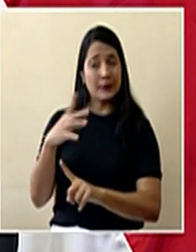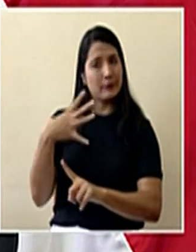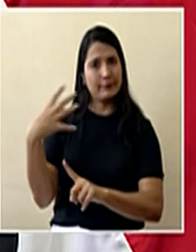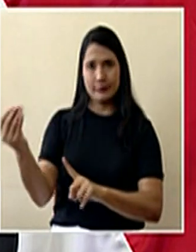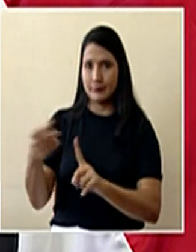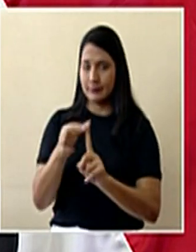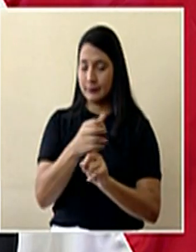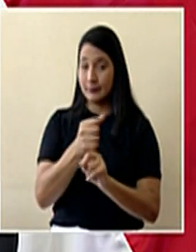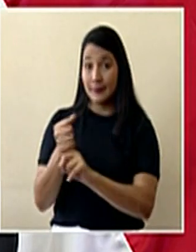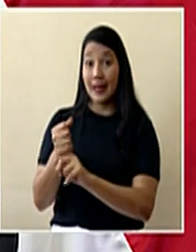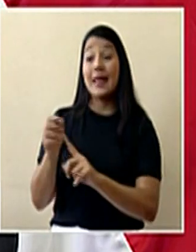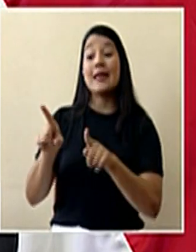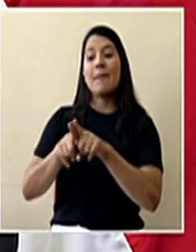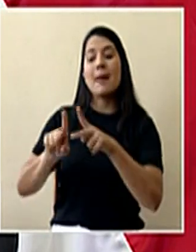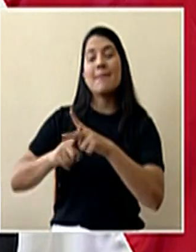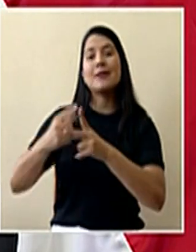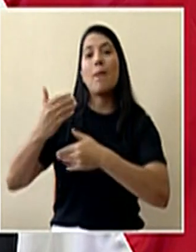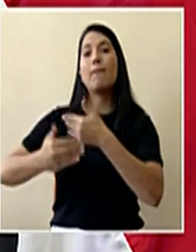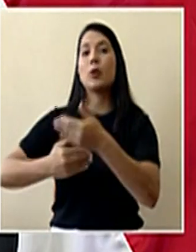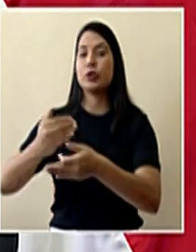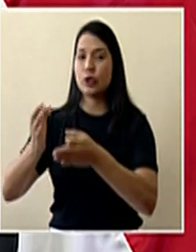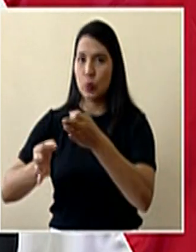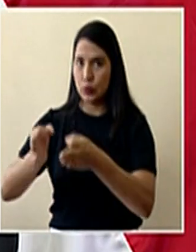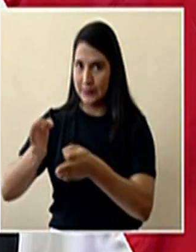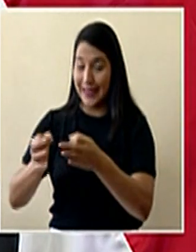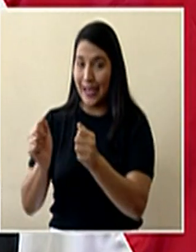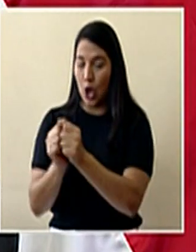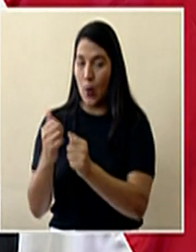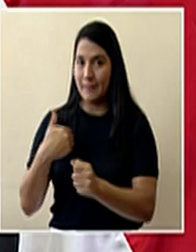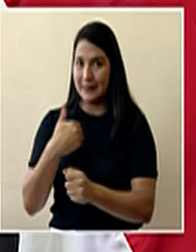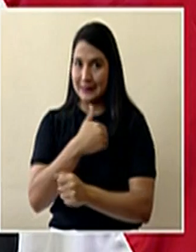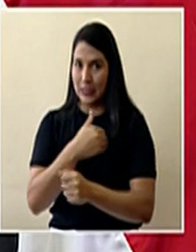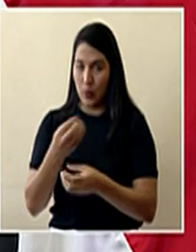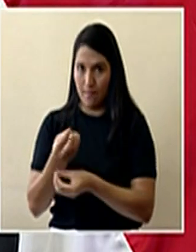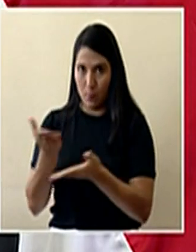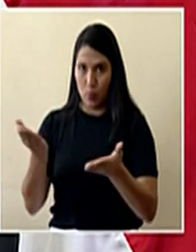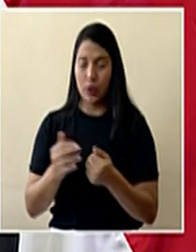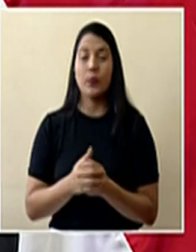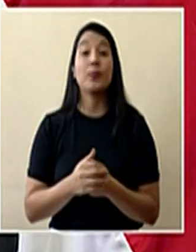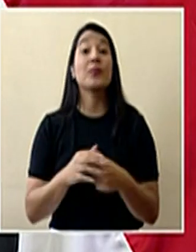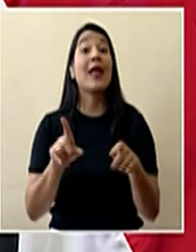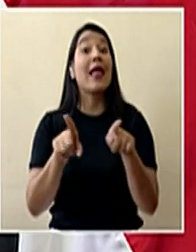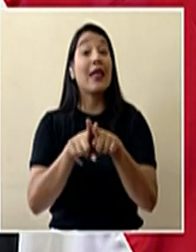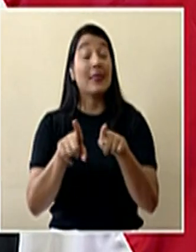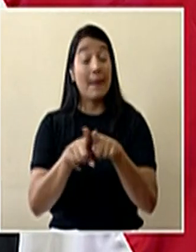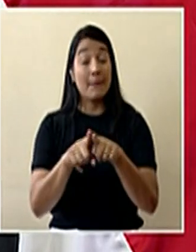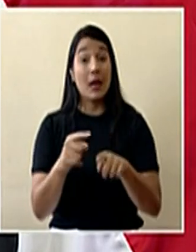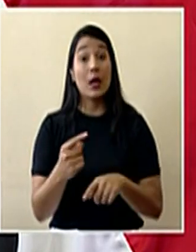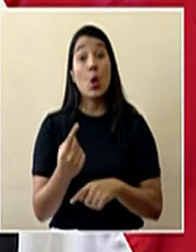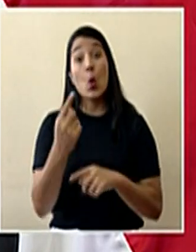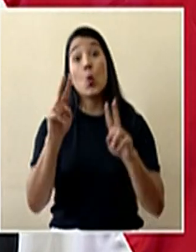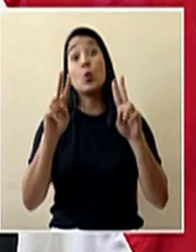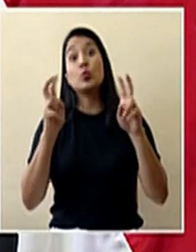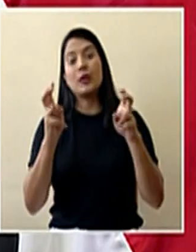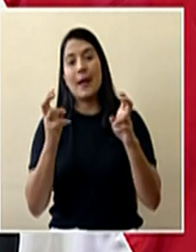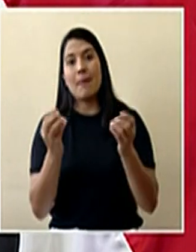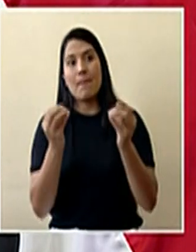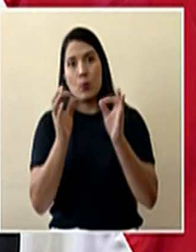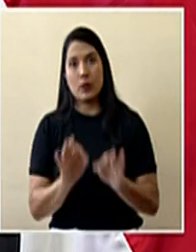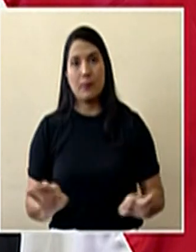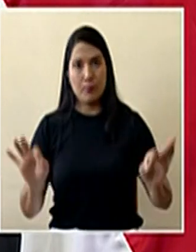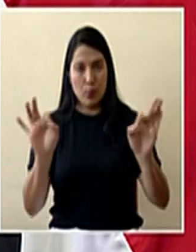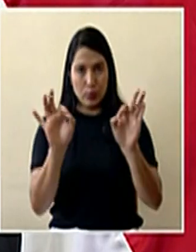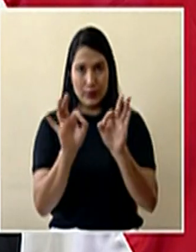al Ministerio Público. Además, un tema que ha estado muy latente, y para decirles y ser enfático en